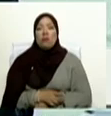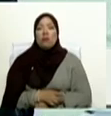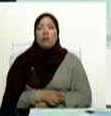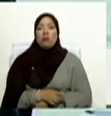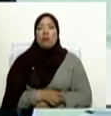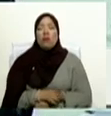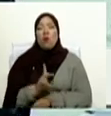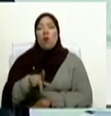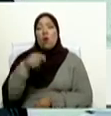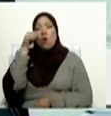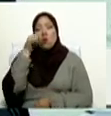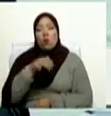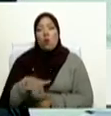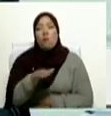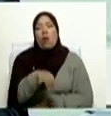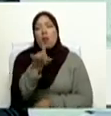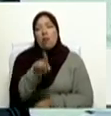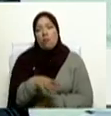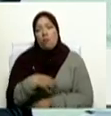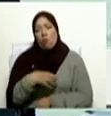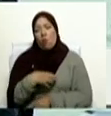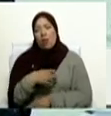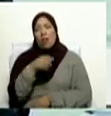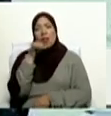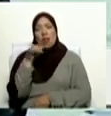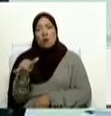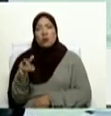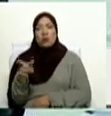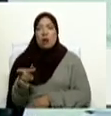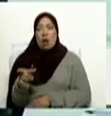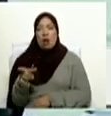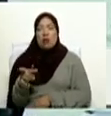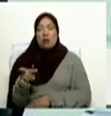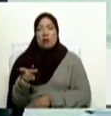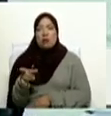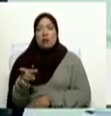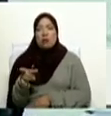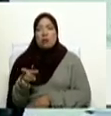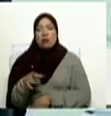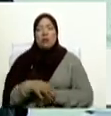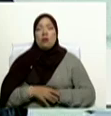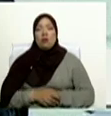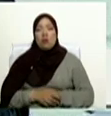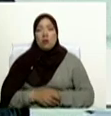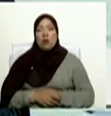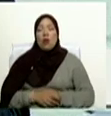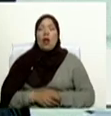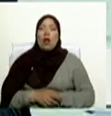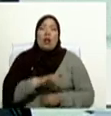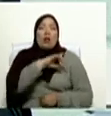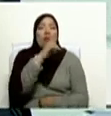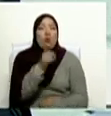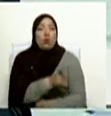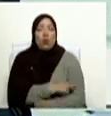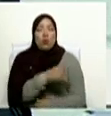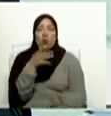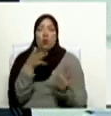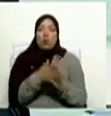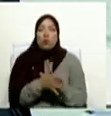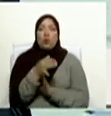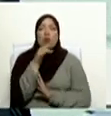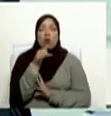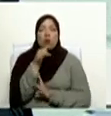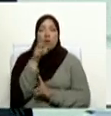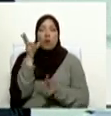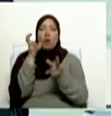ir nuestro pueblo también a denunciar la posibilidad